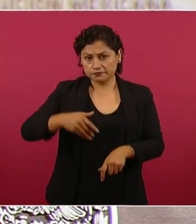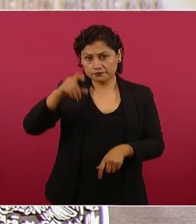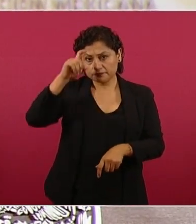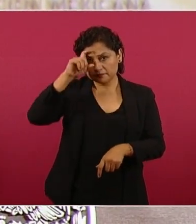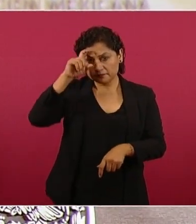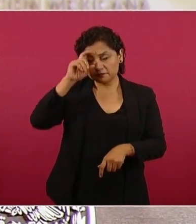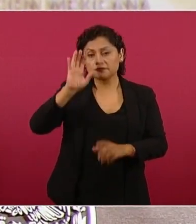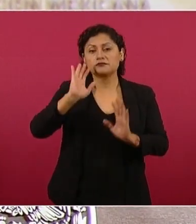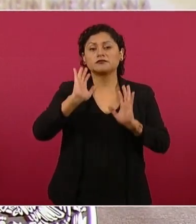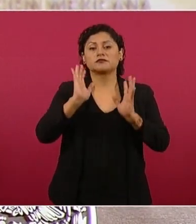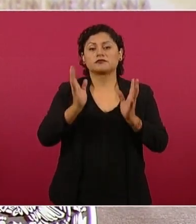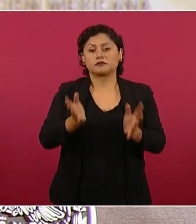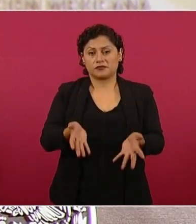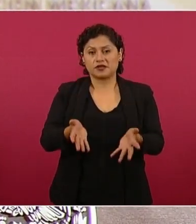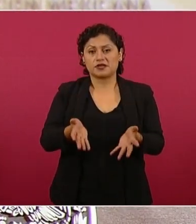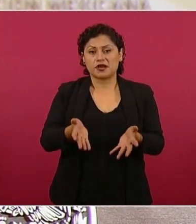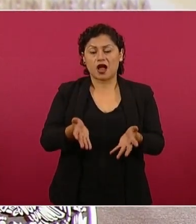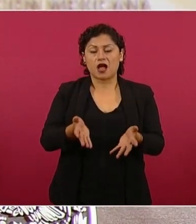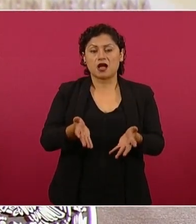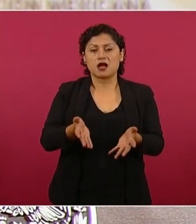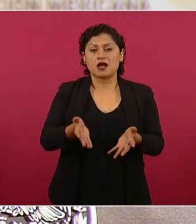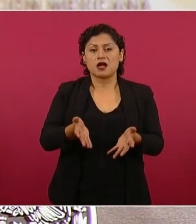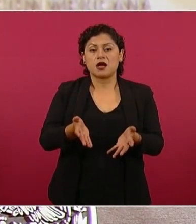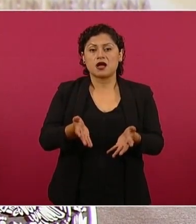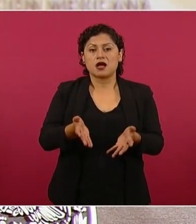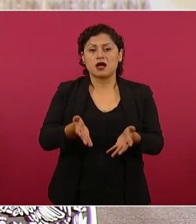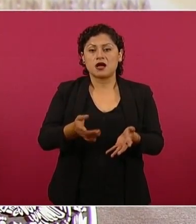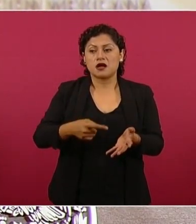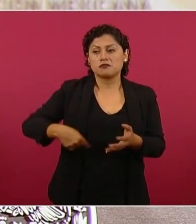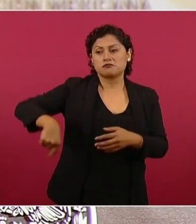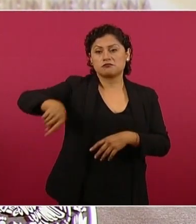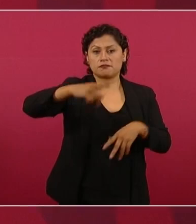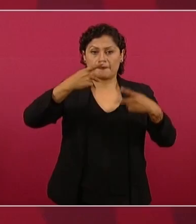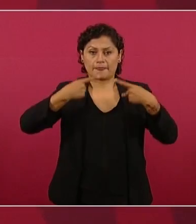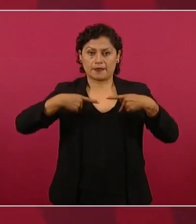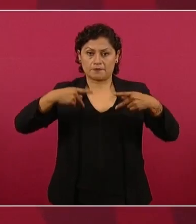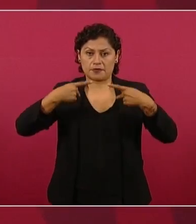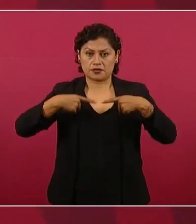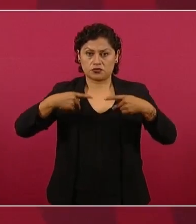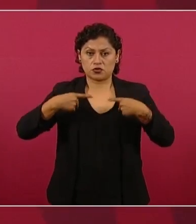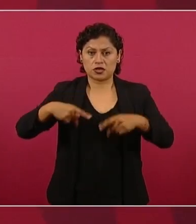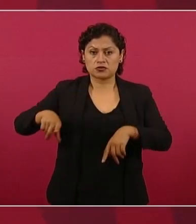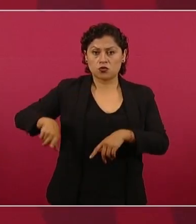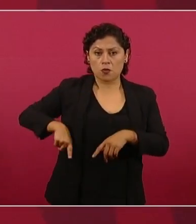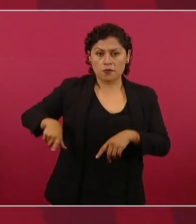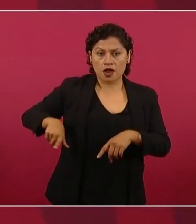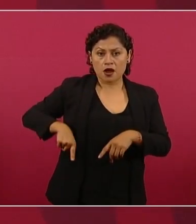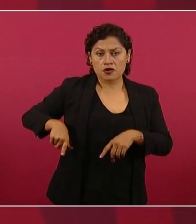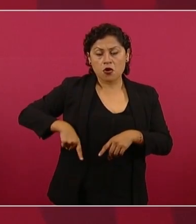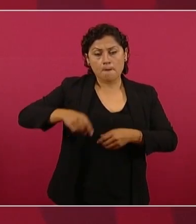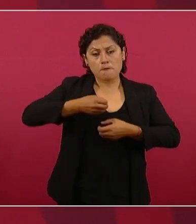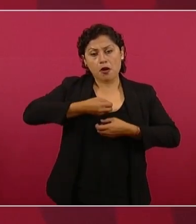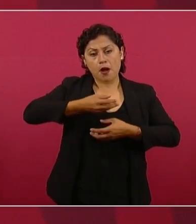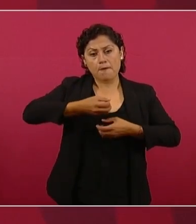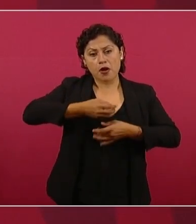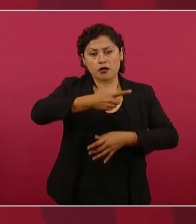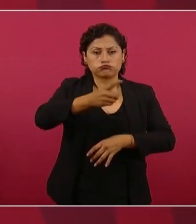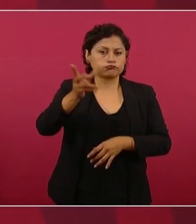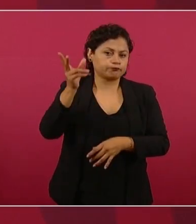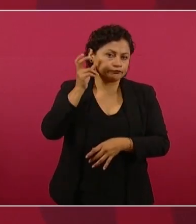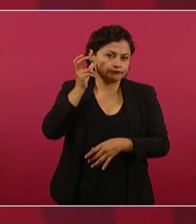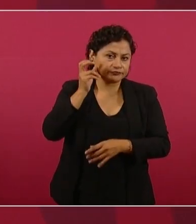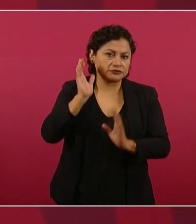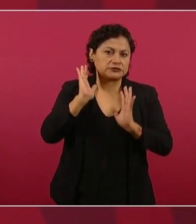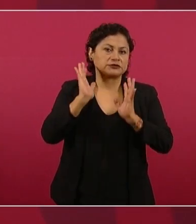un tiempo, había escuchado a jefes de Estado, de gobierno, y me